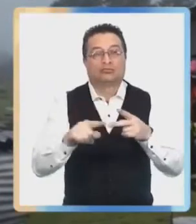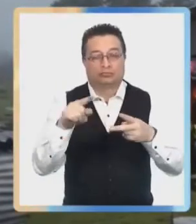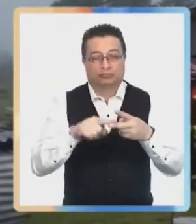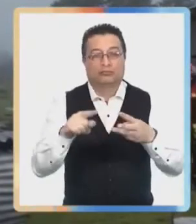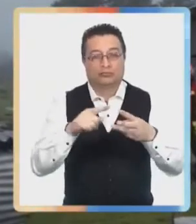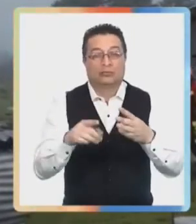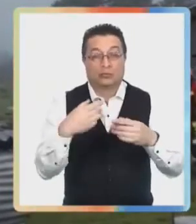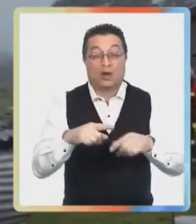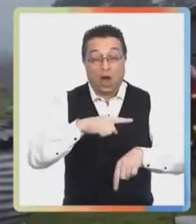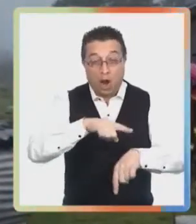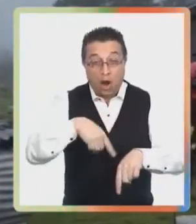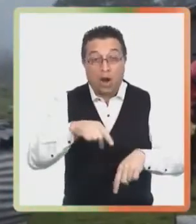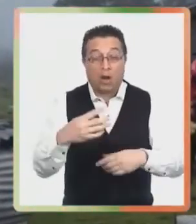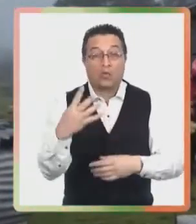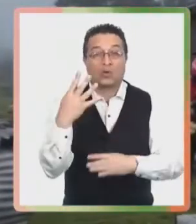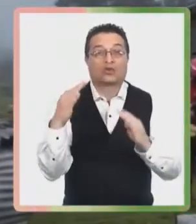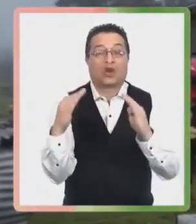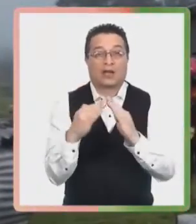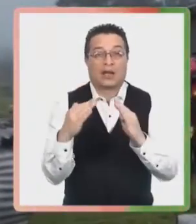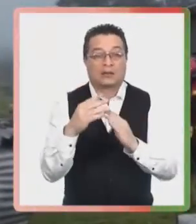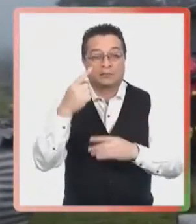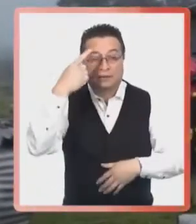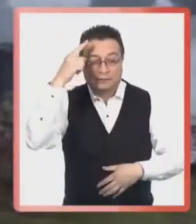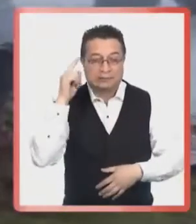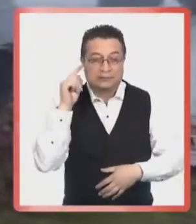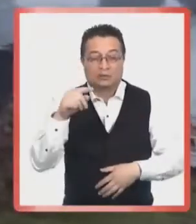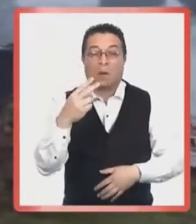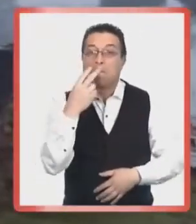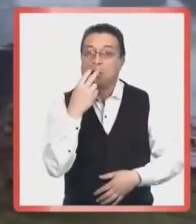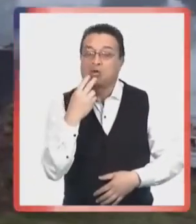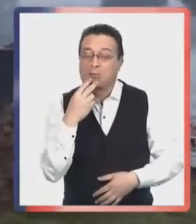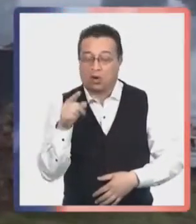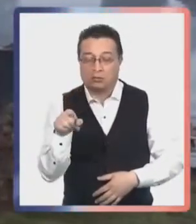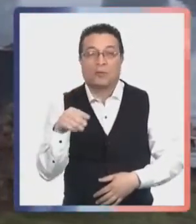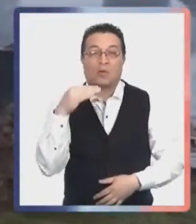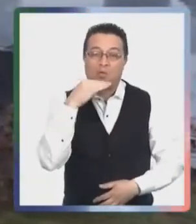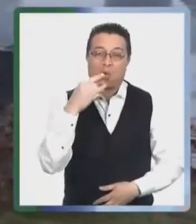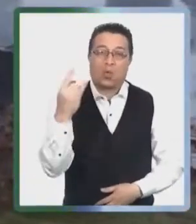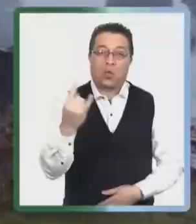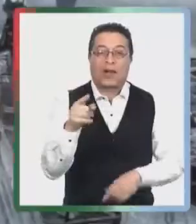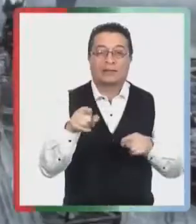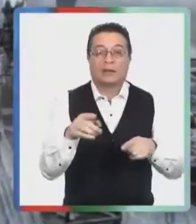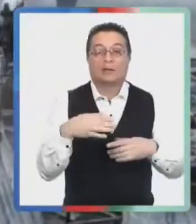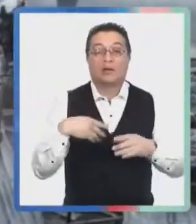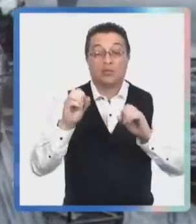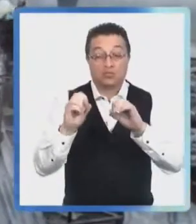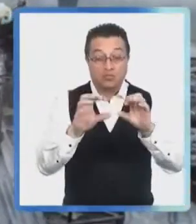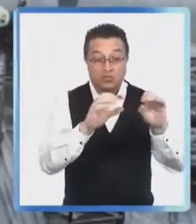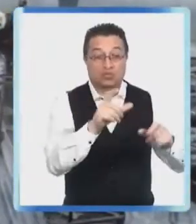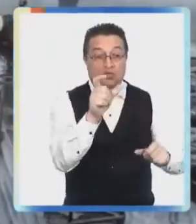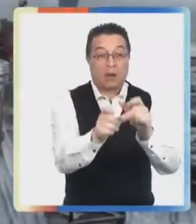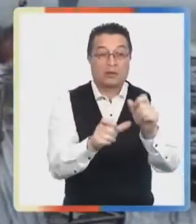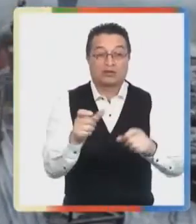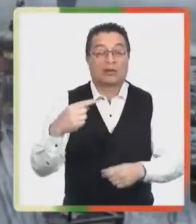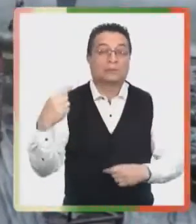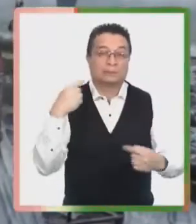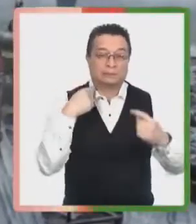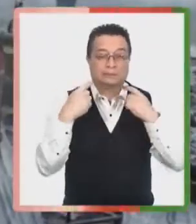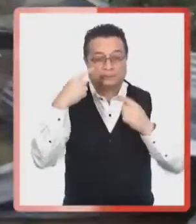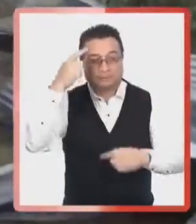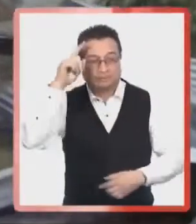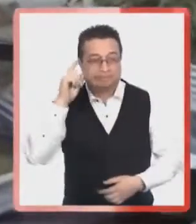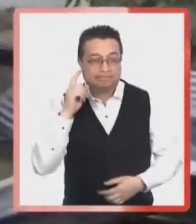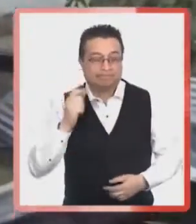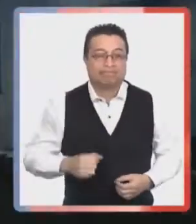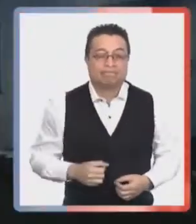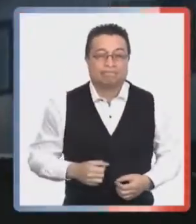de ocurrencia. En las últimas horas, 4 casas resultaron dañadas en Puerto Montt por una de estas emergencias, dejando una decena de personas